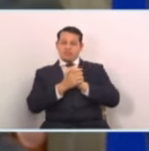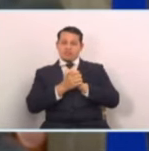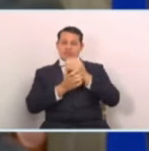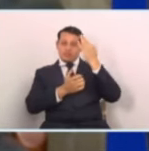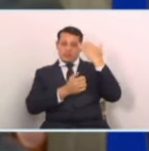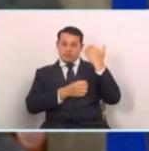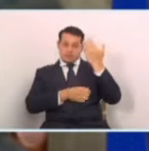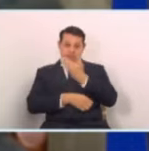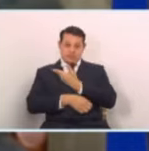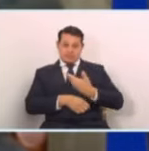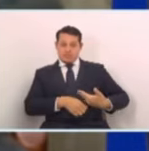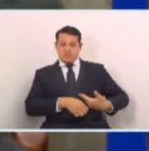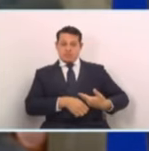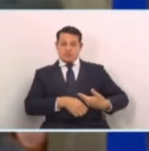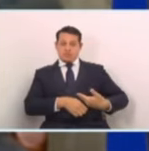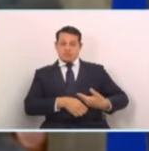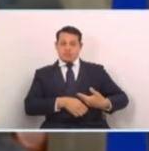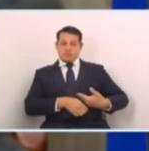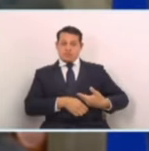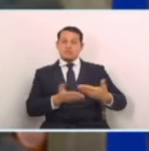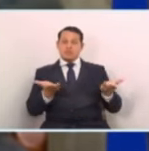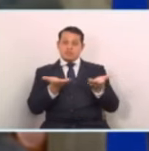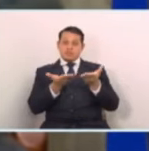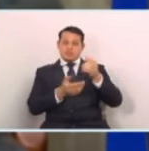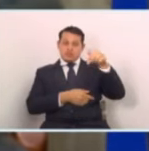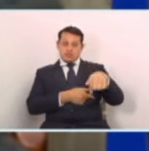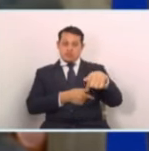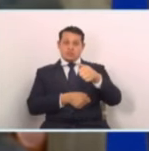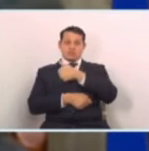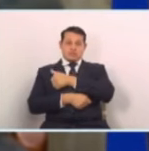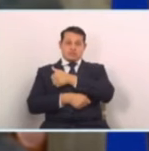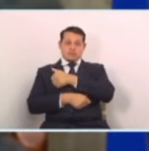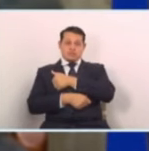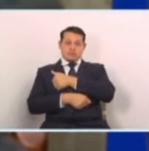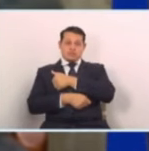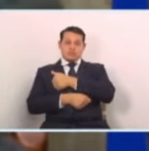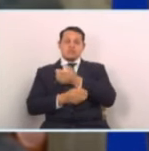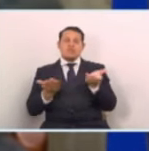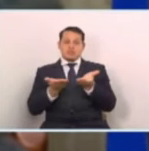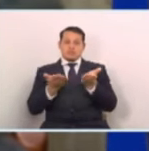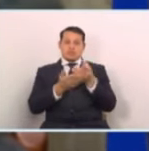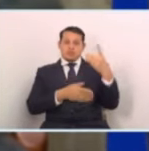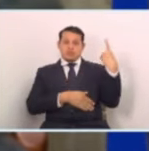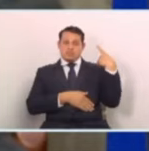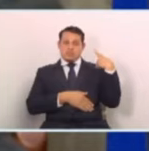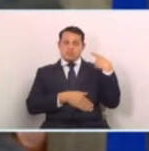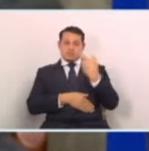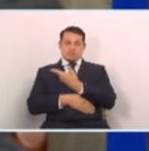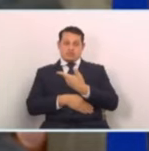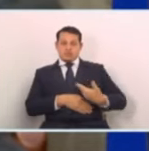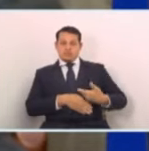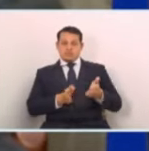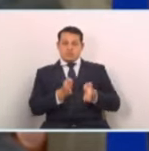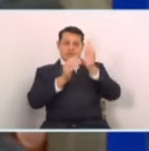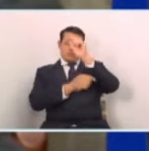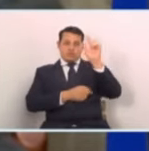La presidencia va a ser ahora la encargada de ejercer la dirección ejecutiva